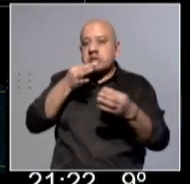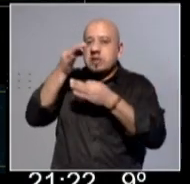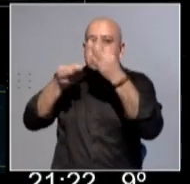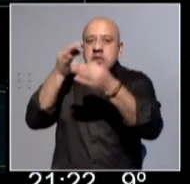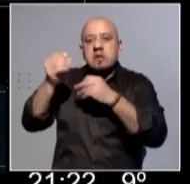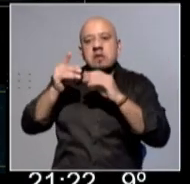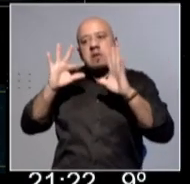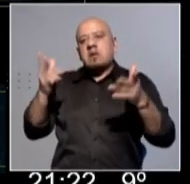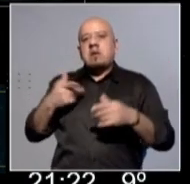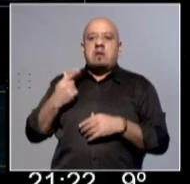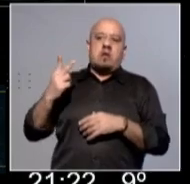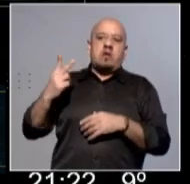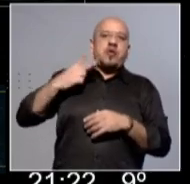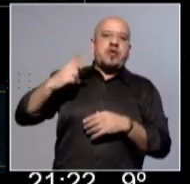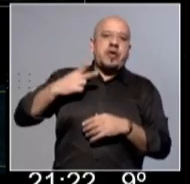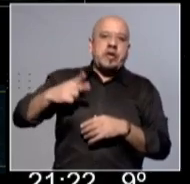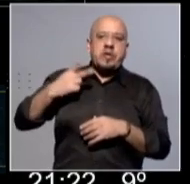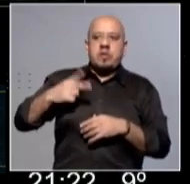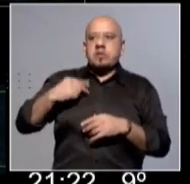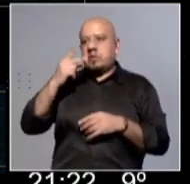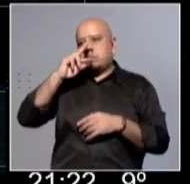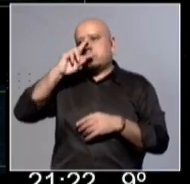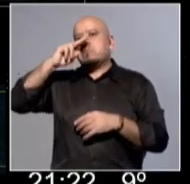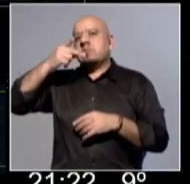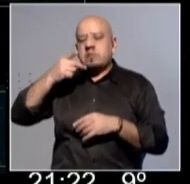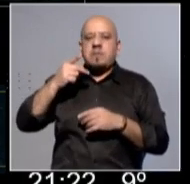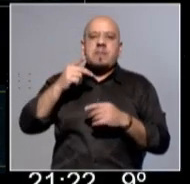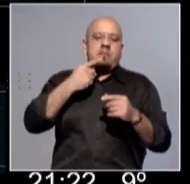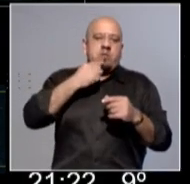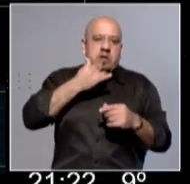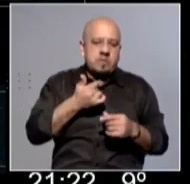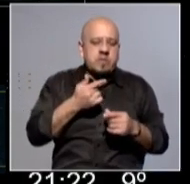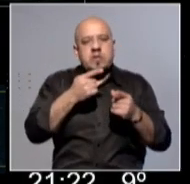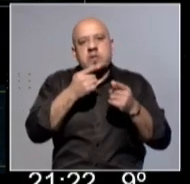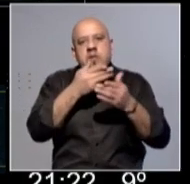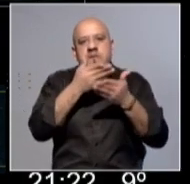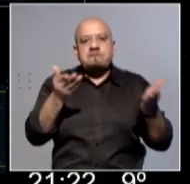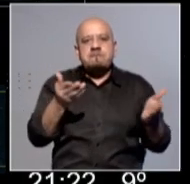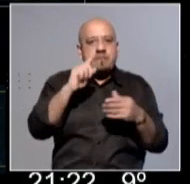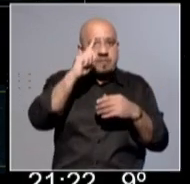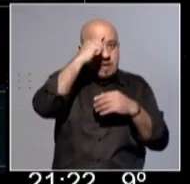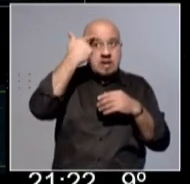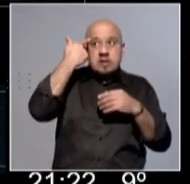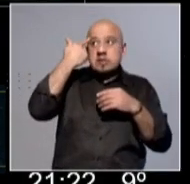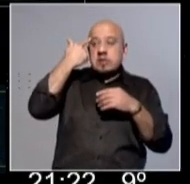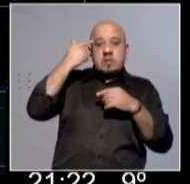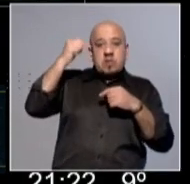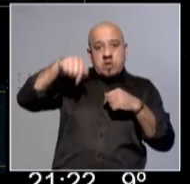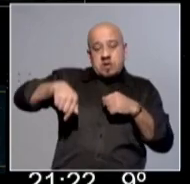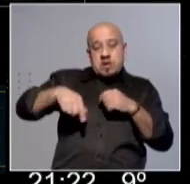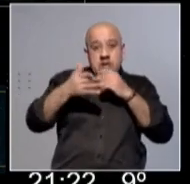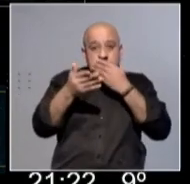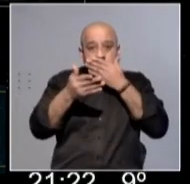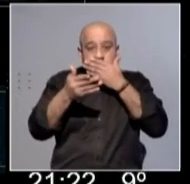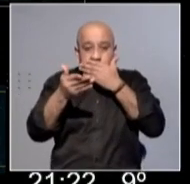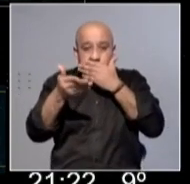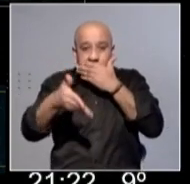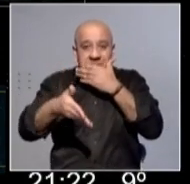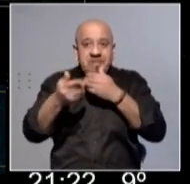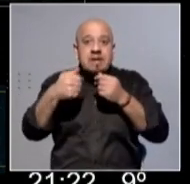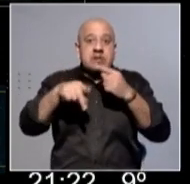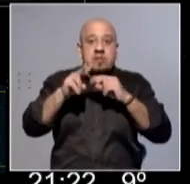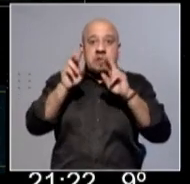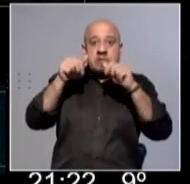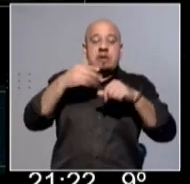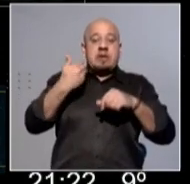del elitismo, de la desigualdad y de una mirada... A ver, por ejemplo, la calle Pou hoy se está transformando en un referente de esta